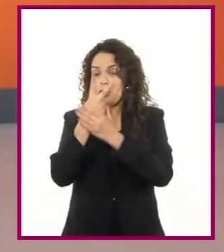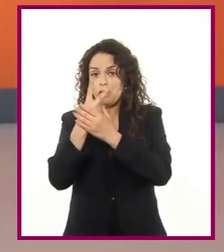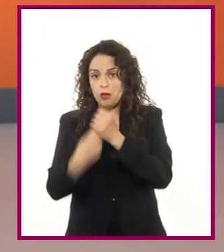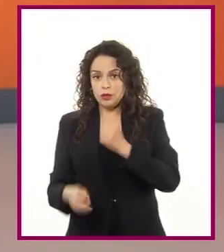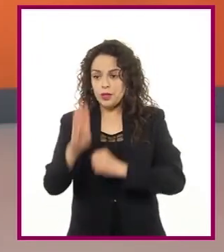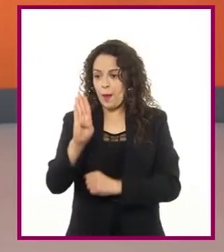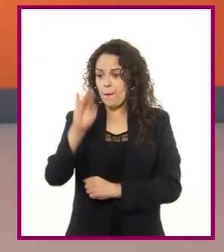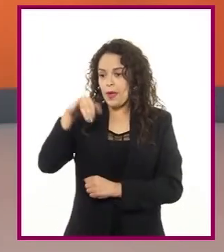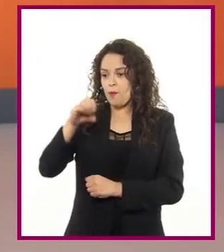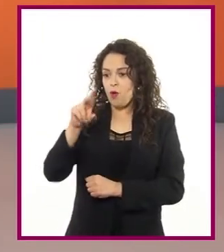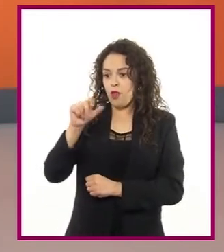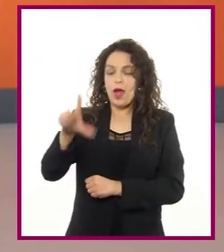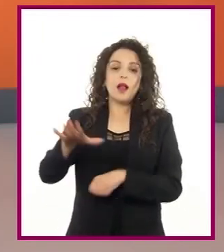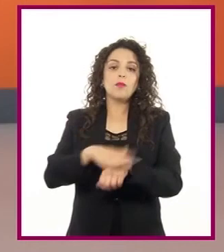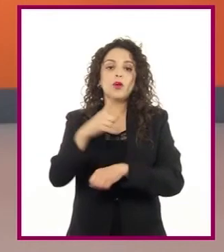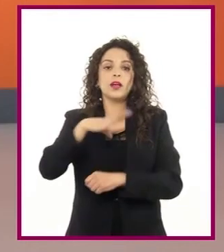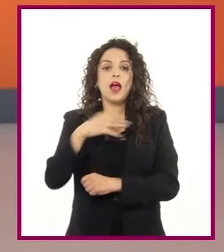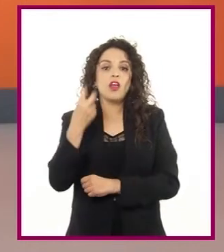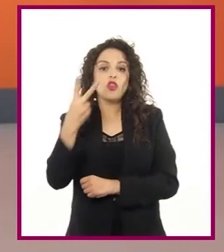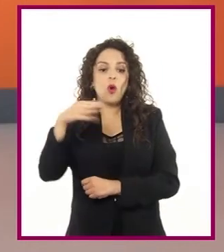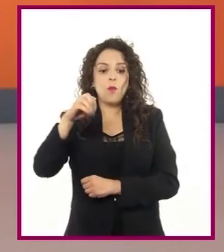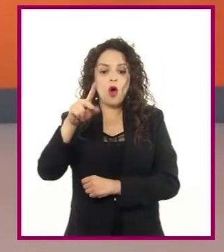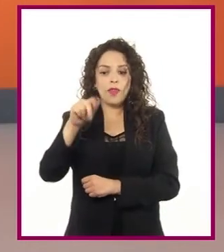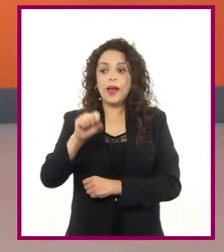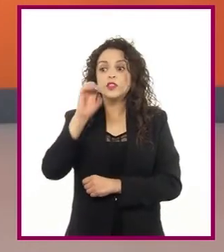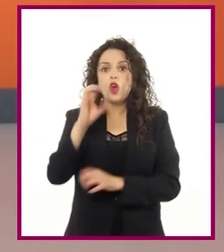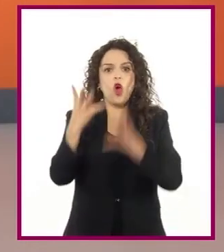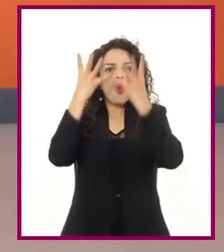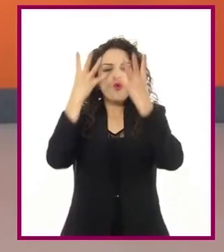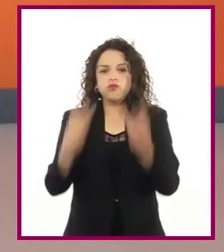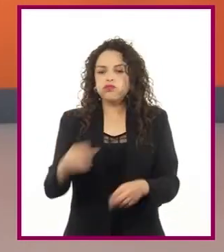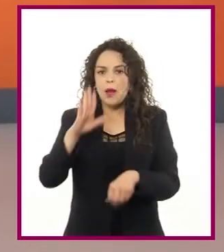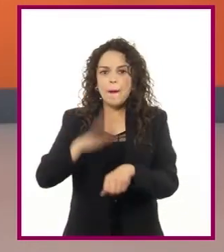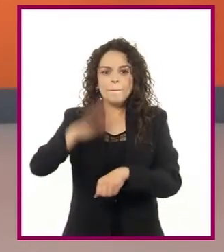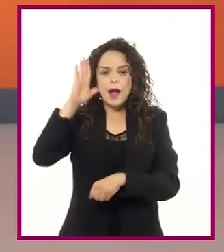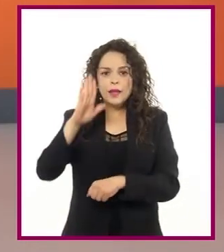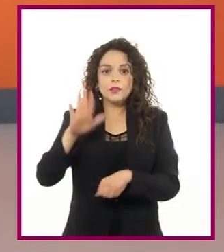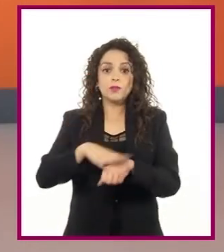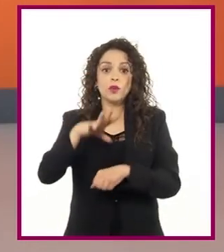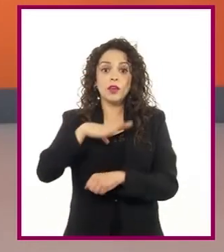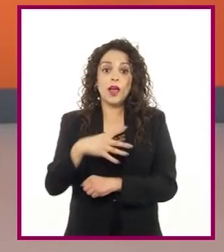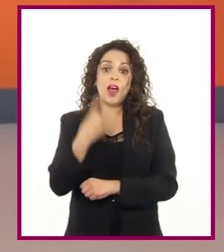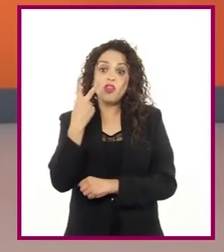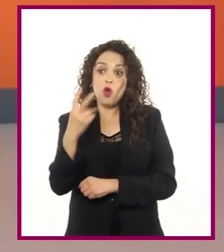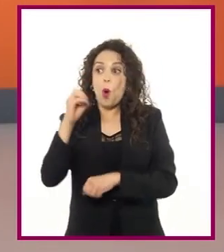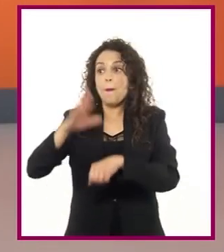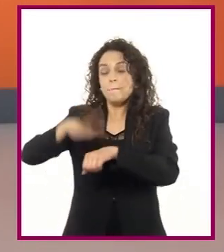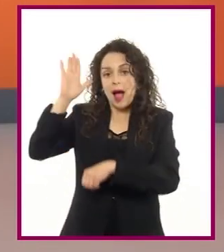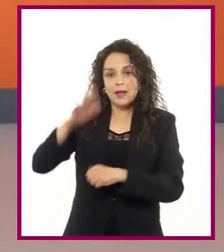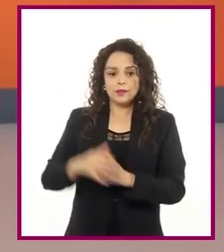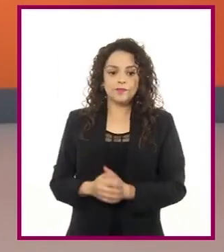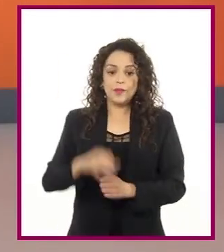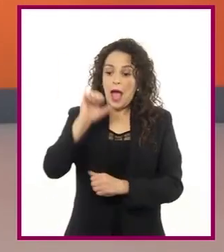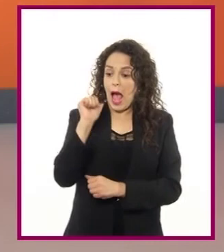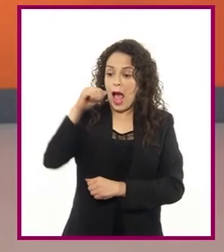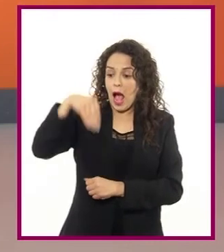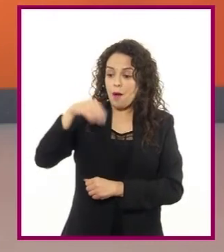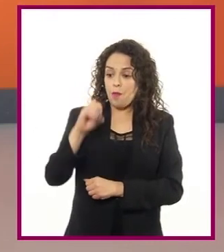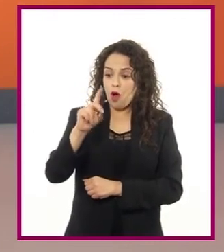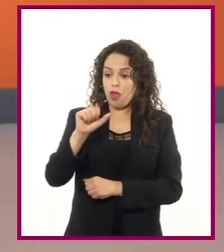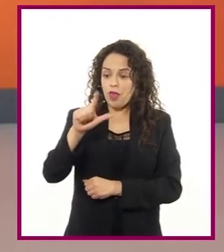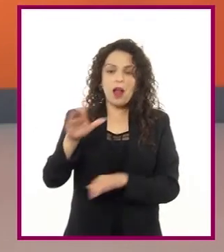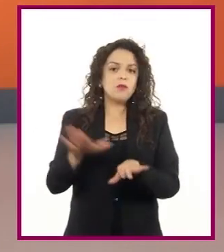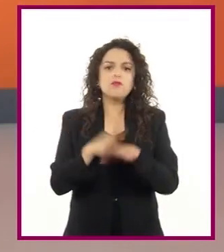2 modas, multimodal si se presentan más de 2 modas y amodal si no tiene moda.